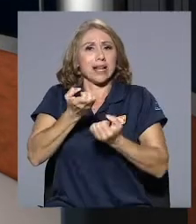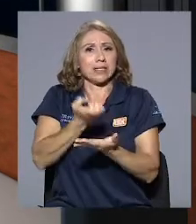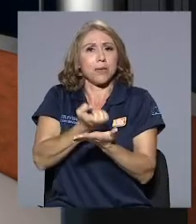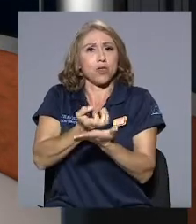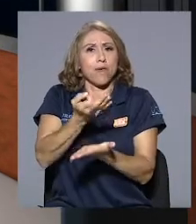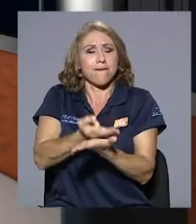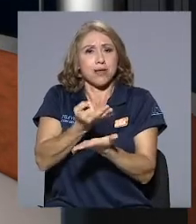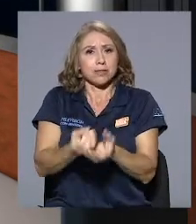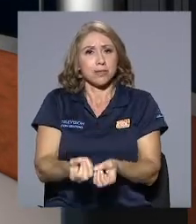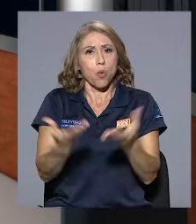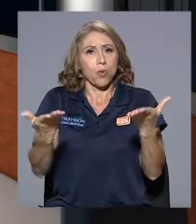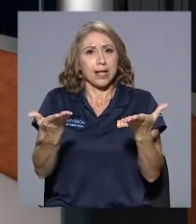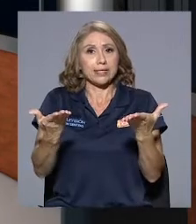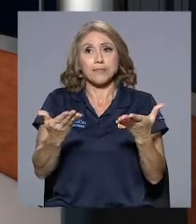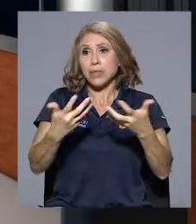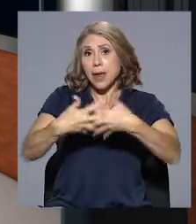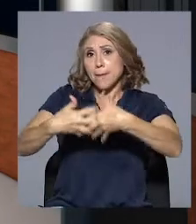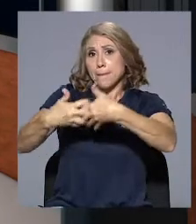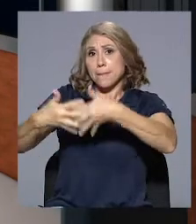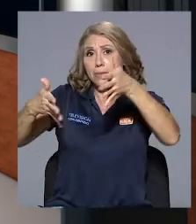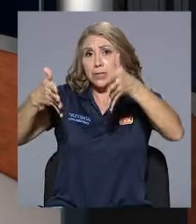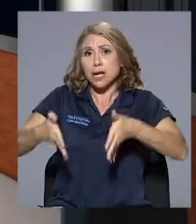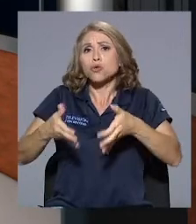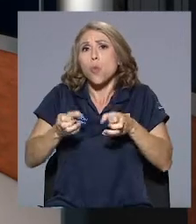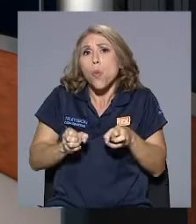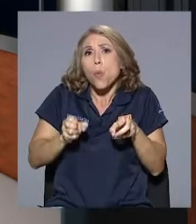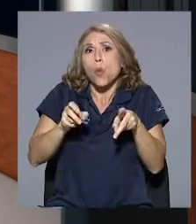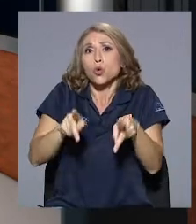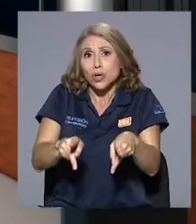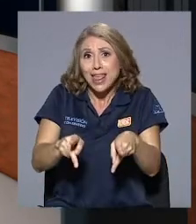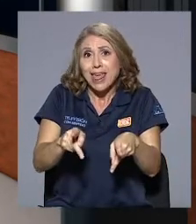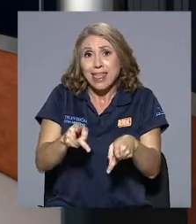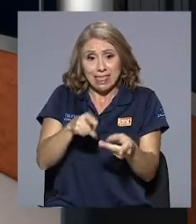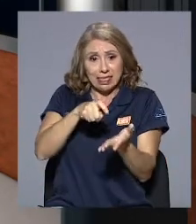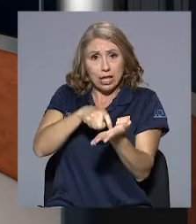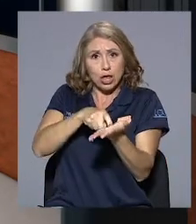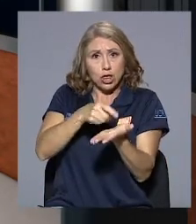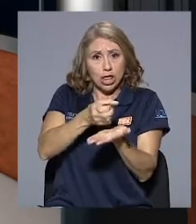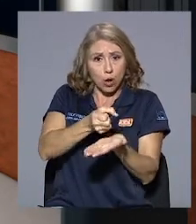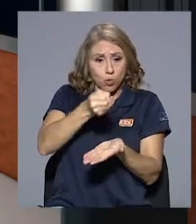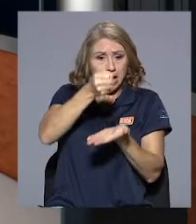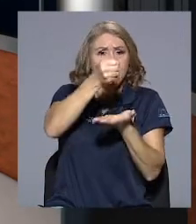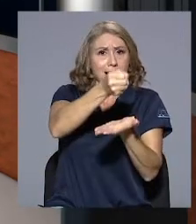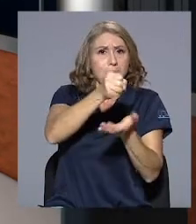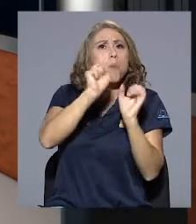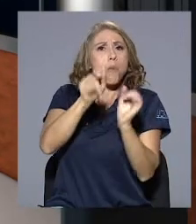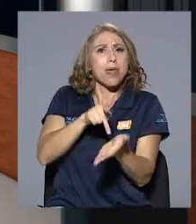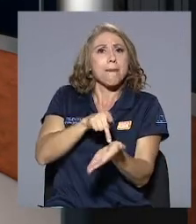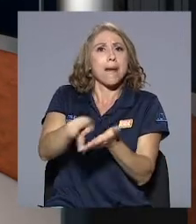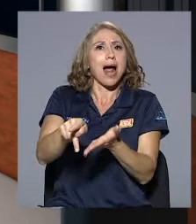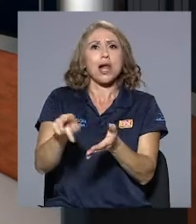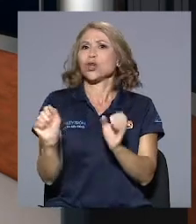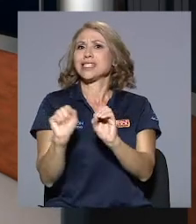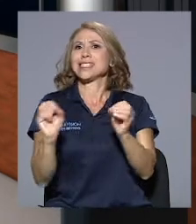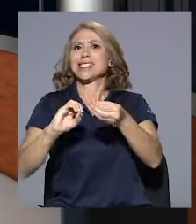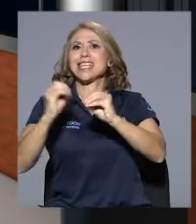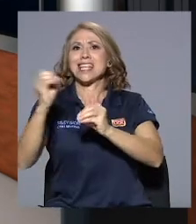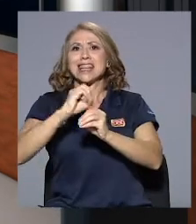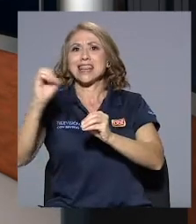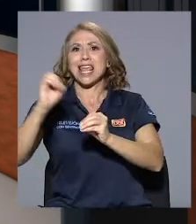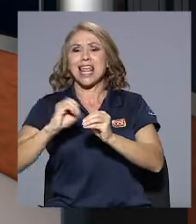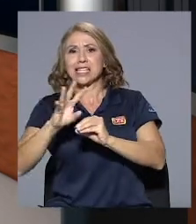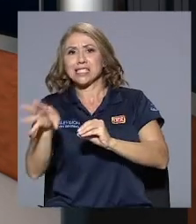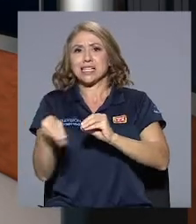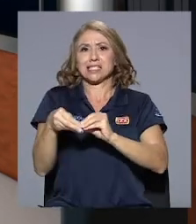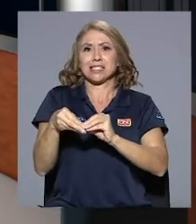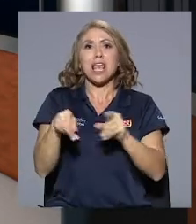las Finanzas Públicas, los empresarios tienen la oportunidad de pagar el monto adeudado pero sin intereses y con una reducción de